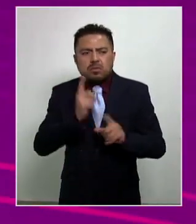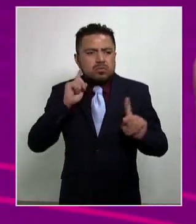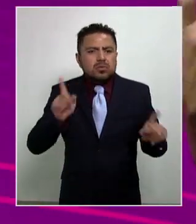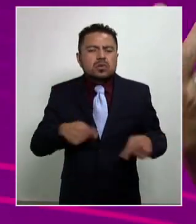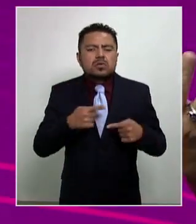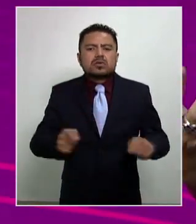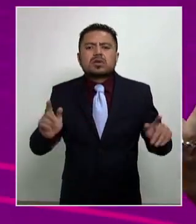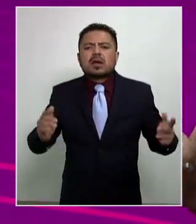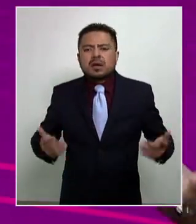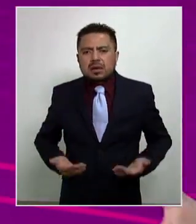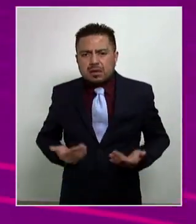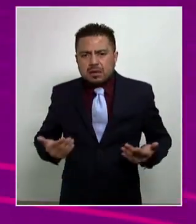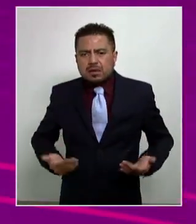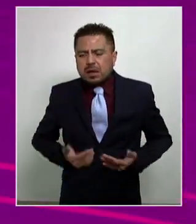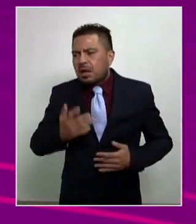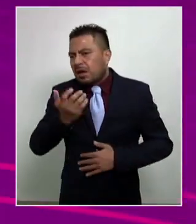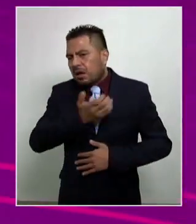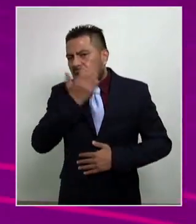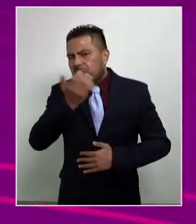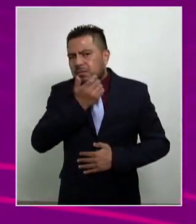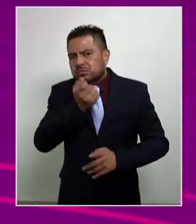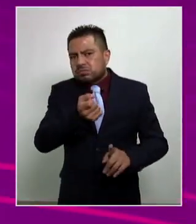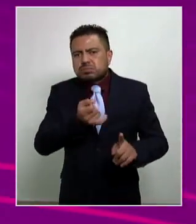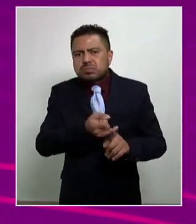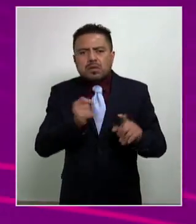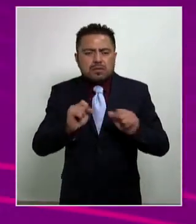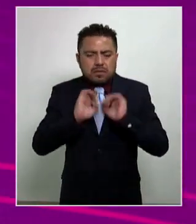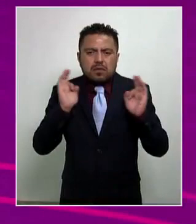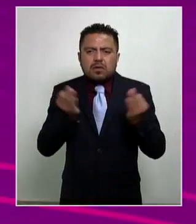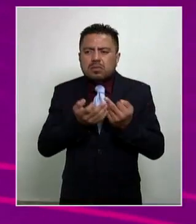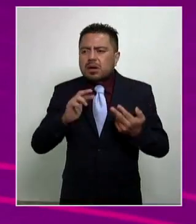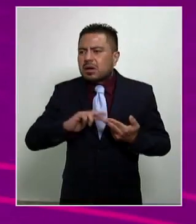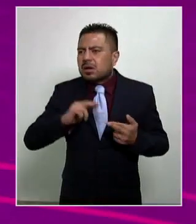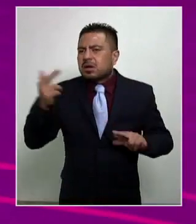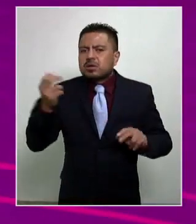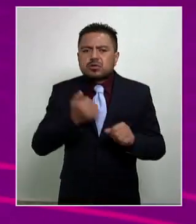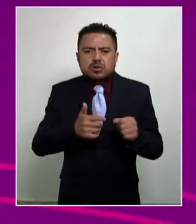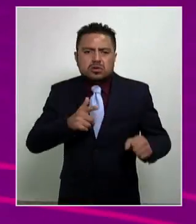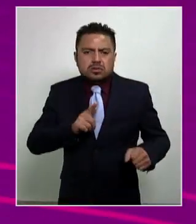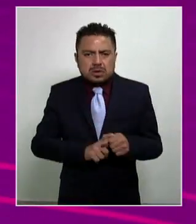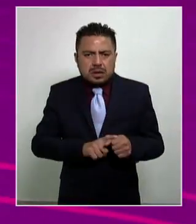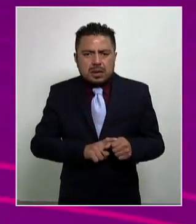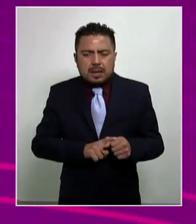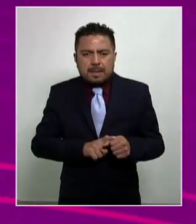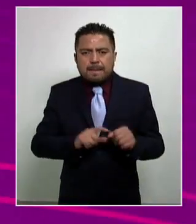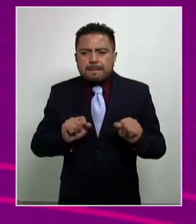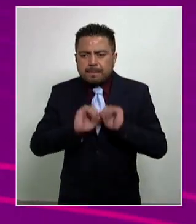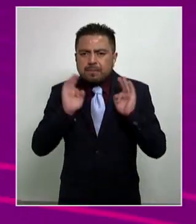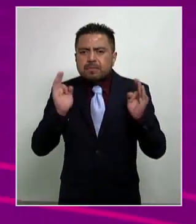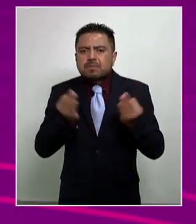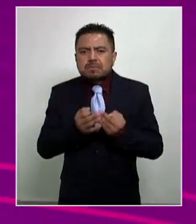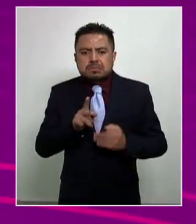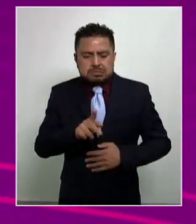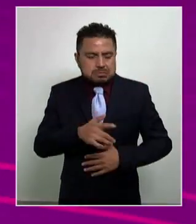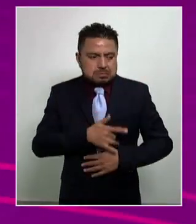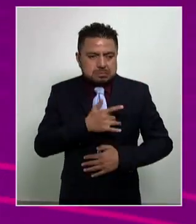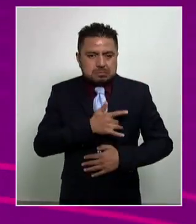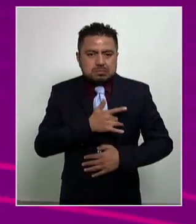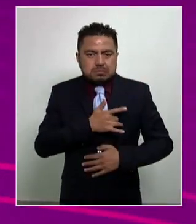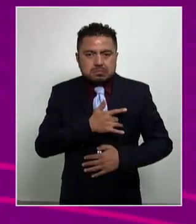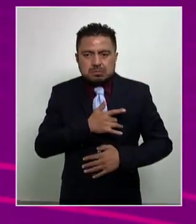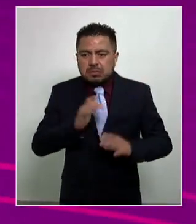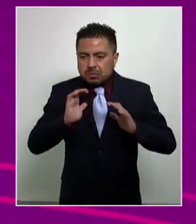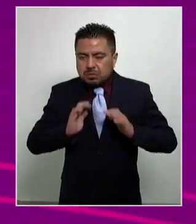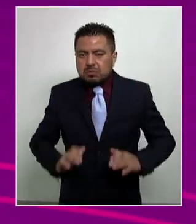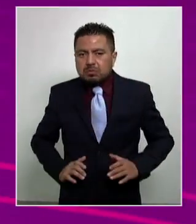danza, las tradiciones, formas de relacionarse socialmente, o sea, formas en el parentesco, pero aportaron